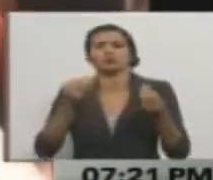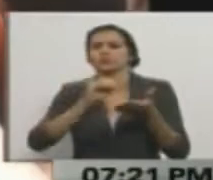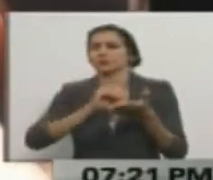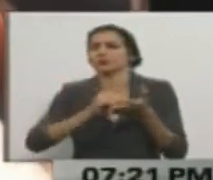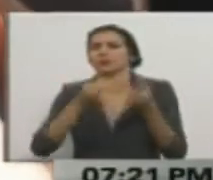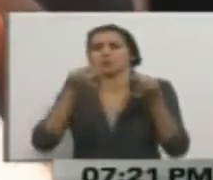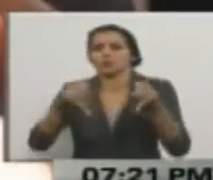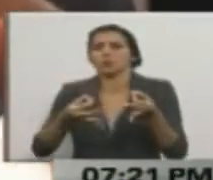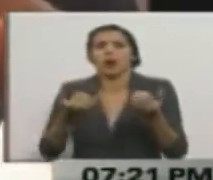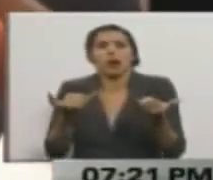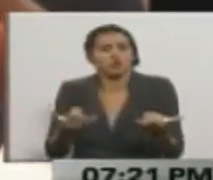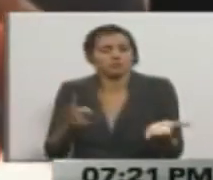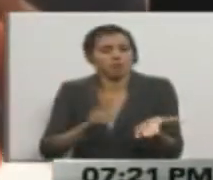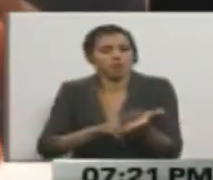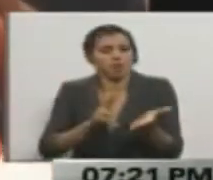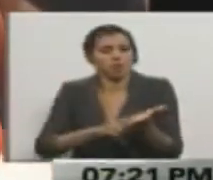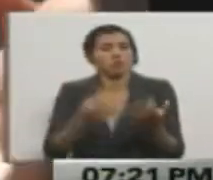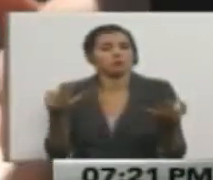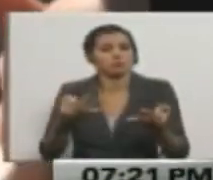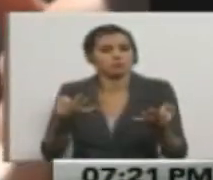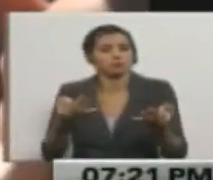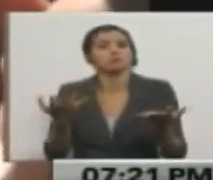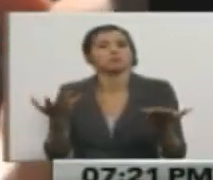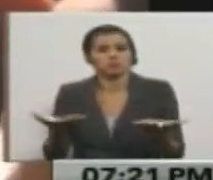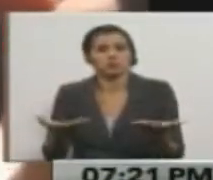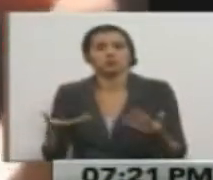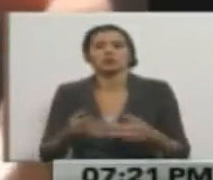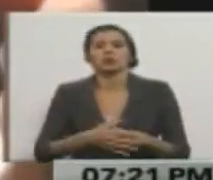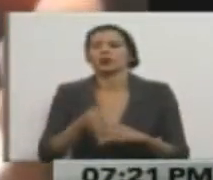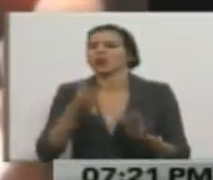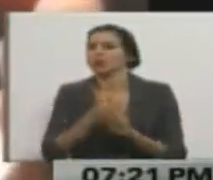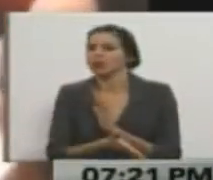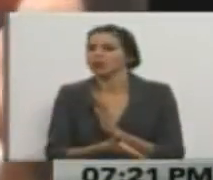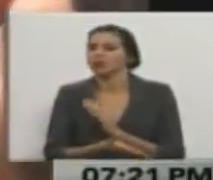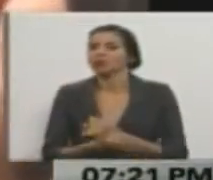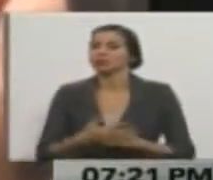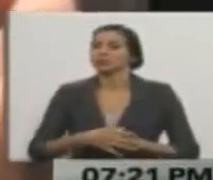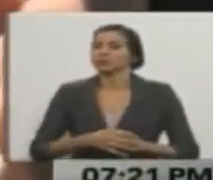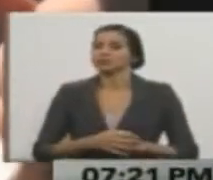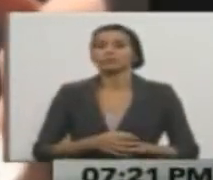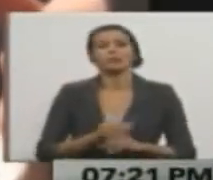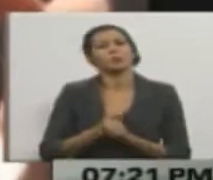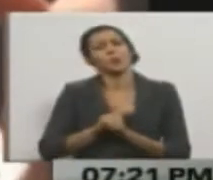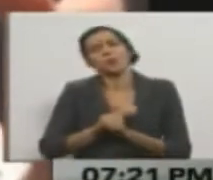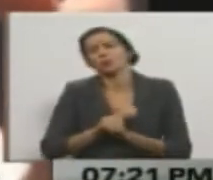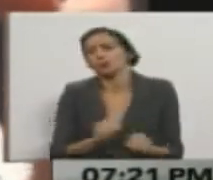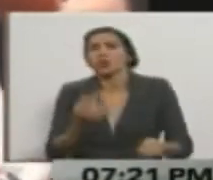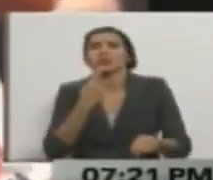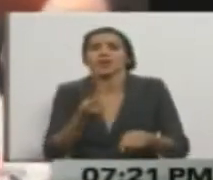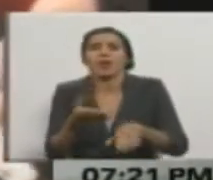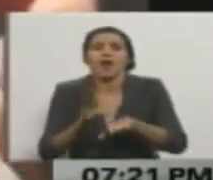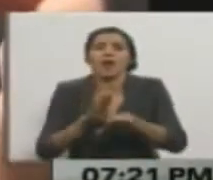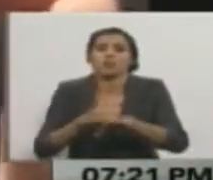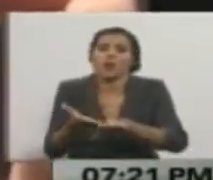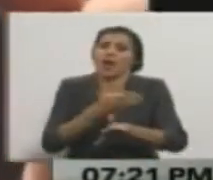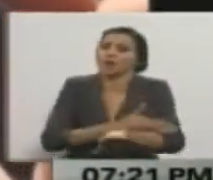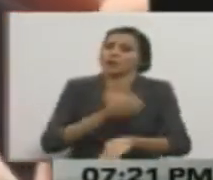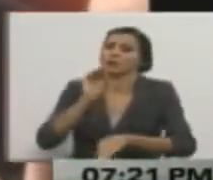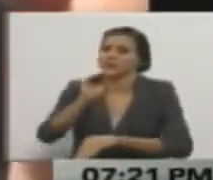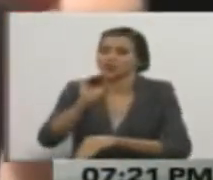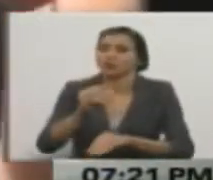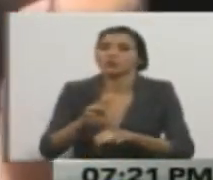una realidad, es un hecho cierto, que era absolutamente imposible que se convocara un